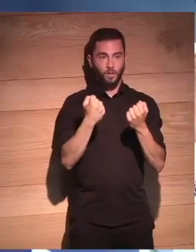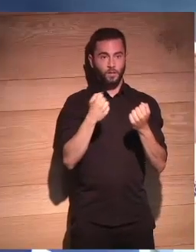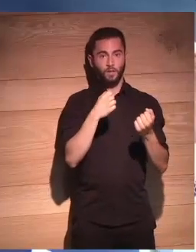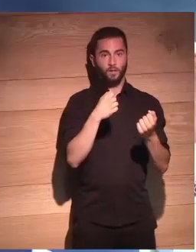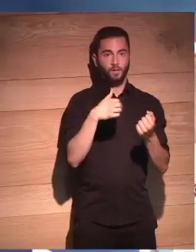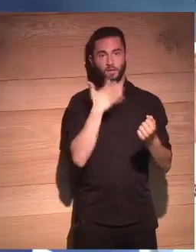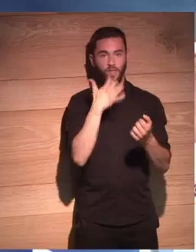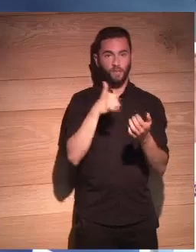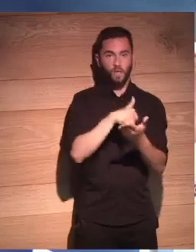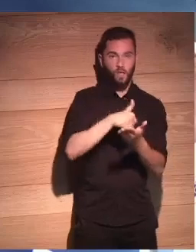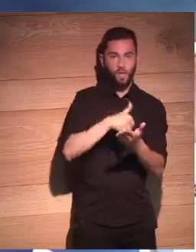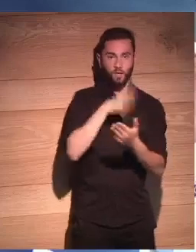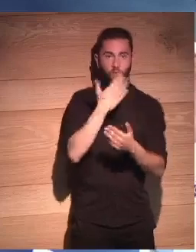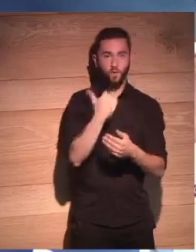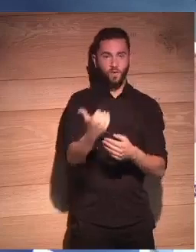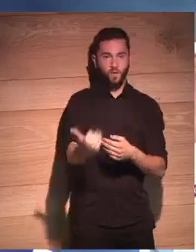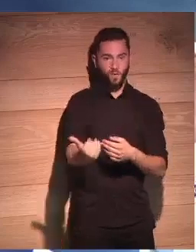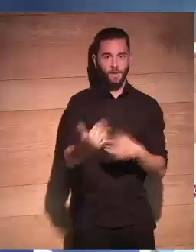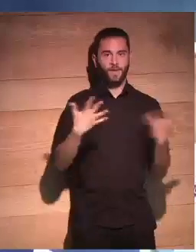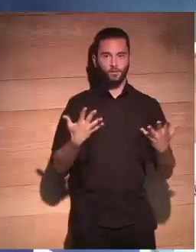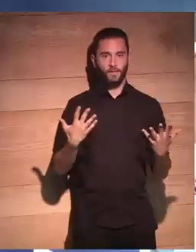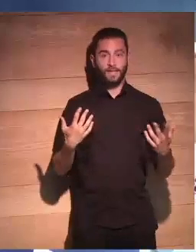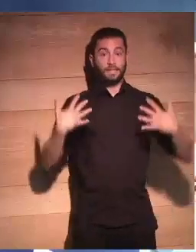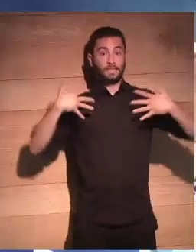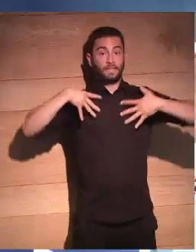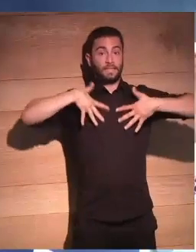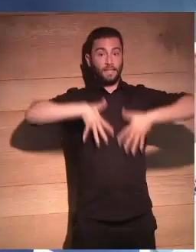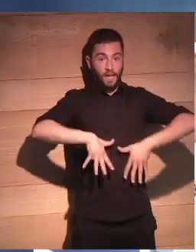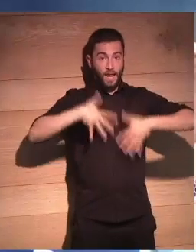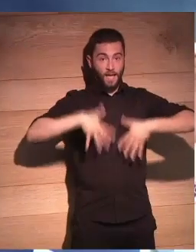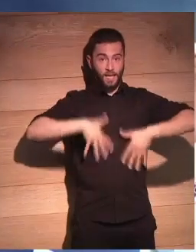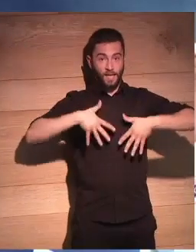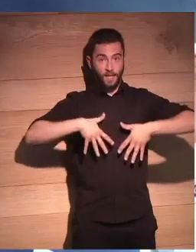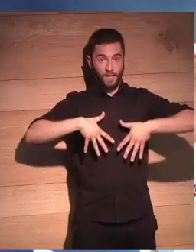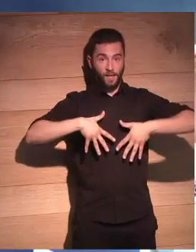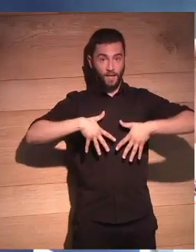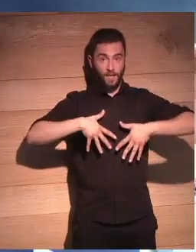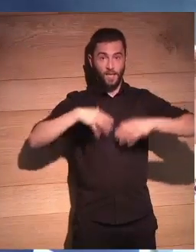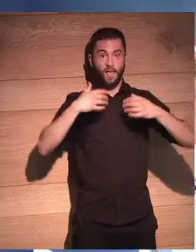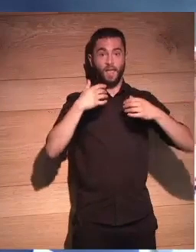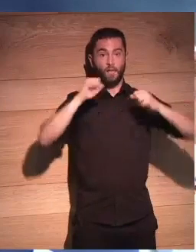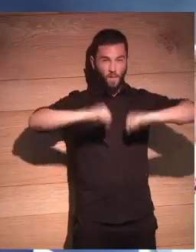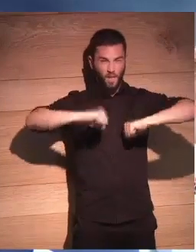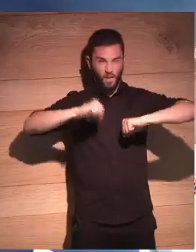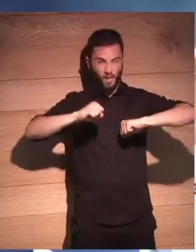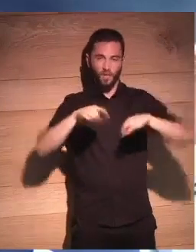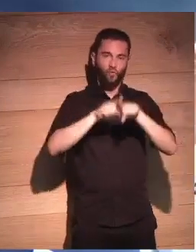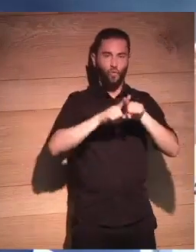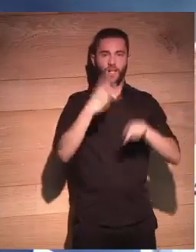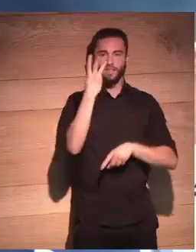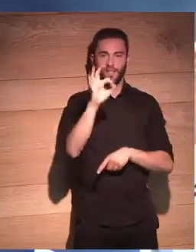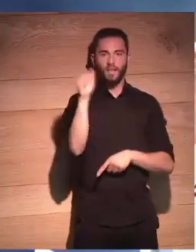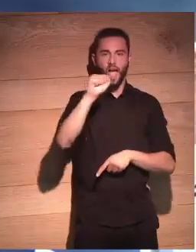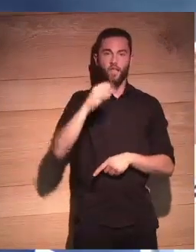de envejecimiento, se ponían este traje de envejecimiento que te agrega más o menos 30 años. Y yo